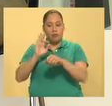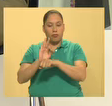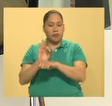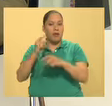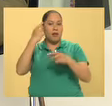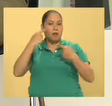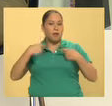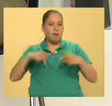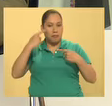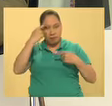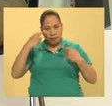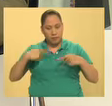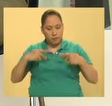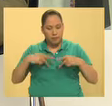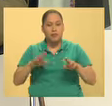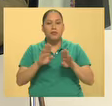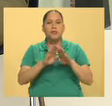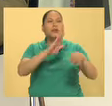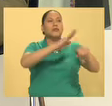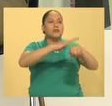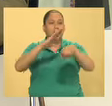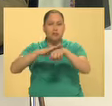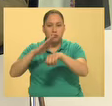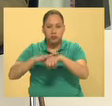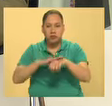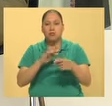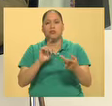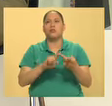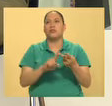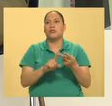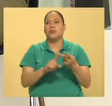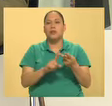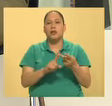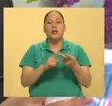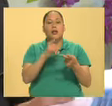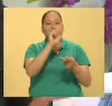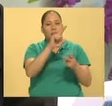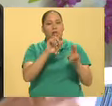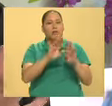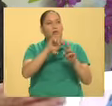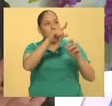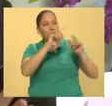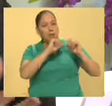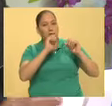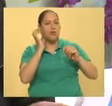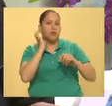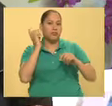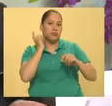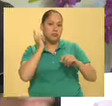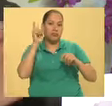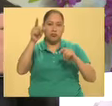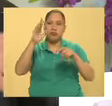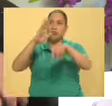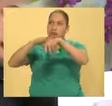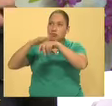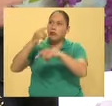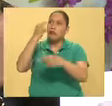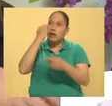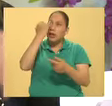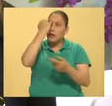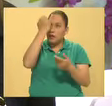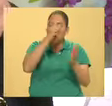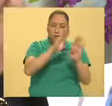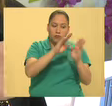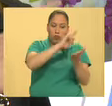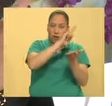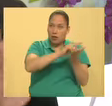humanos. ¿Qué quiere decir esto? Hacen campañas, proponen al Poder Legislativo, en este caso a la Asamblea de Representantes, que se modifiquen